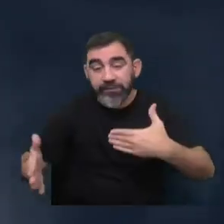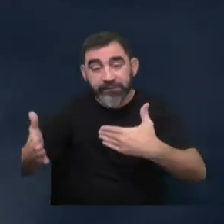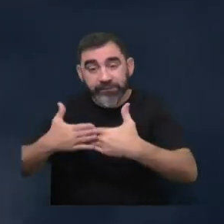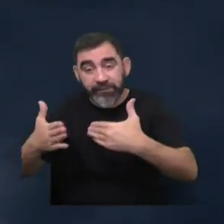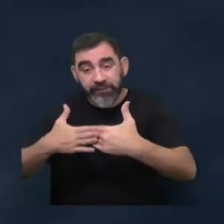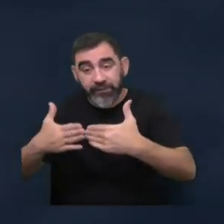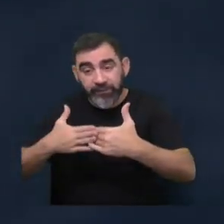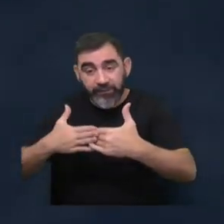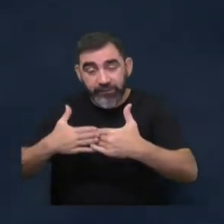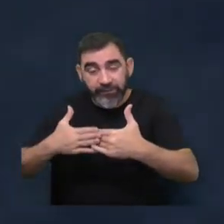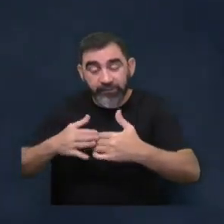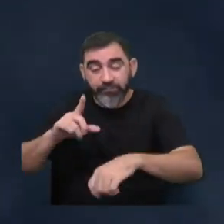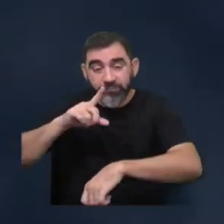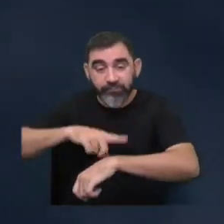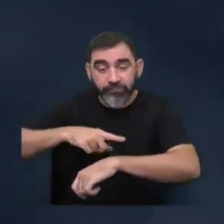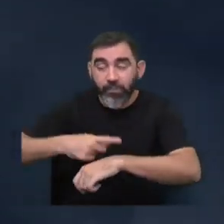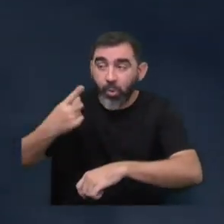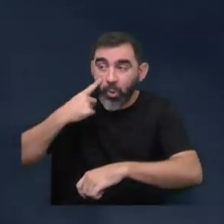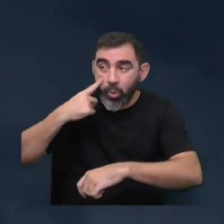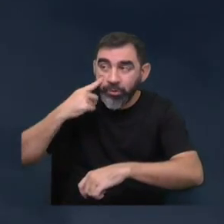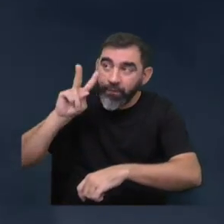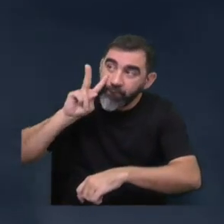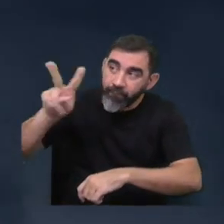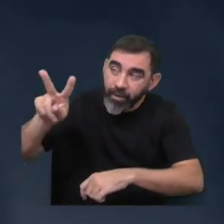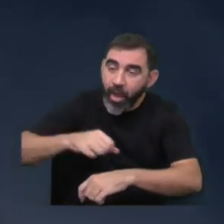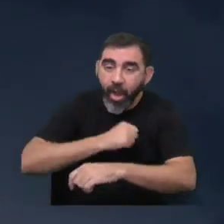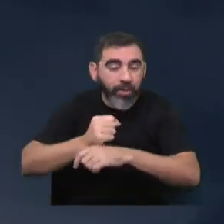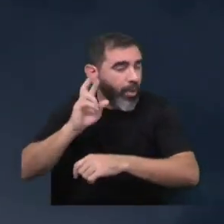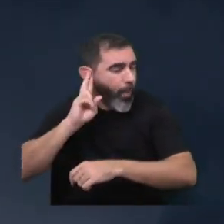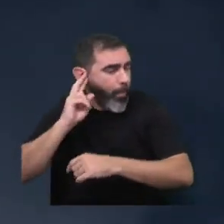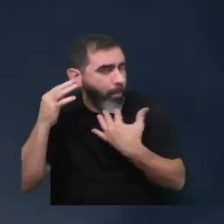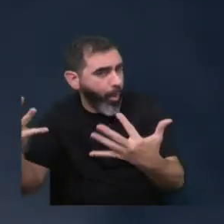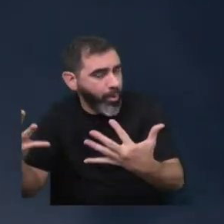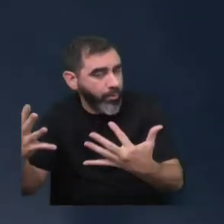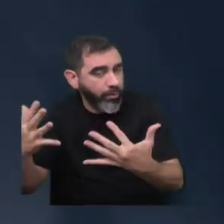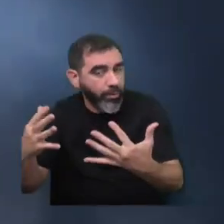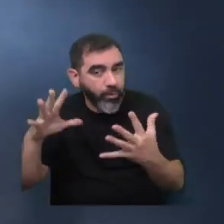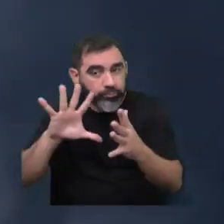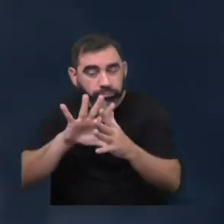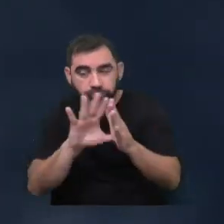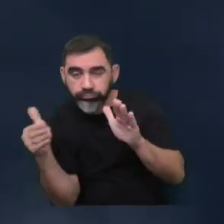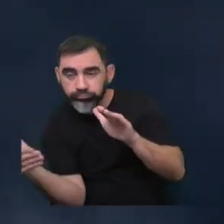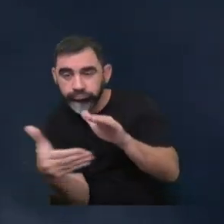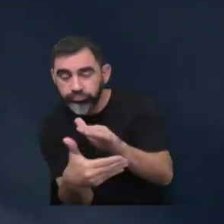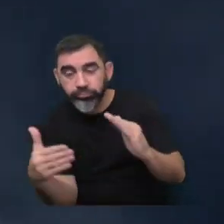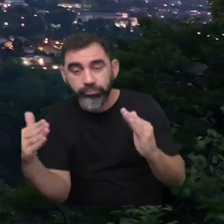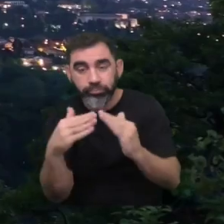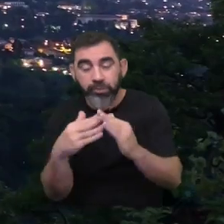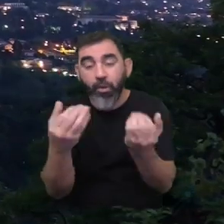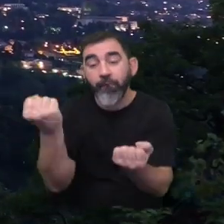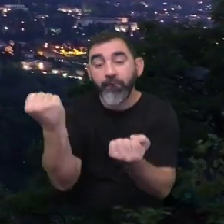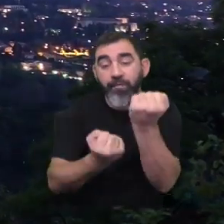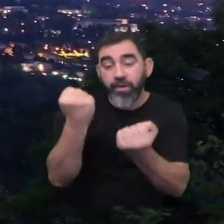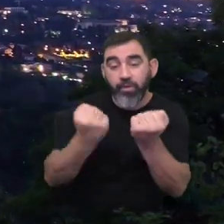se reconocen por el tiempo que transcurre entre ver el rayo y oír el trueno, hay que buscar refugio en una edificación o en un vehículo